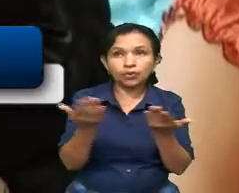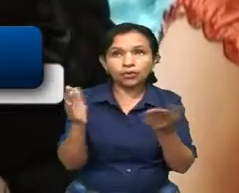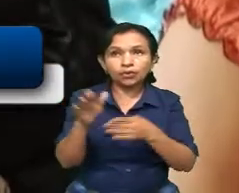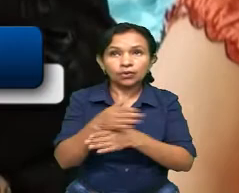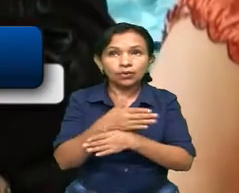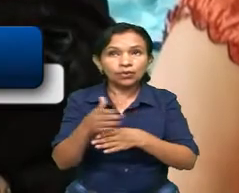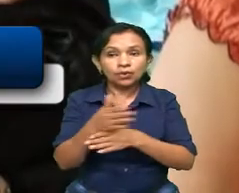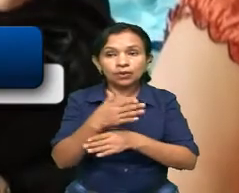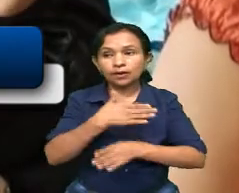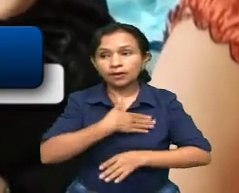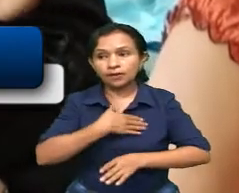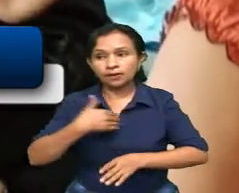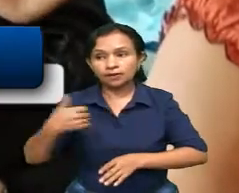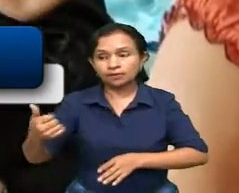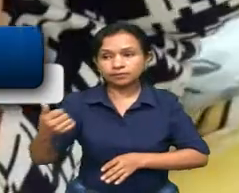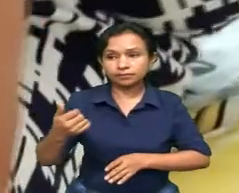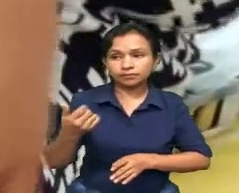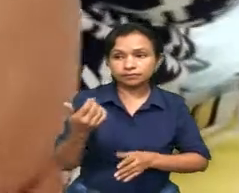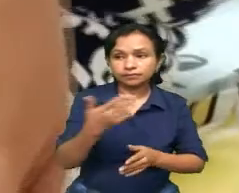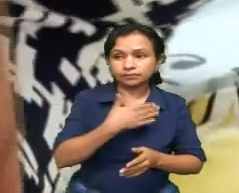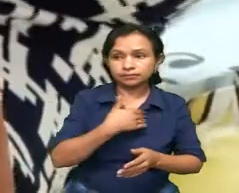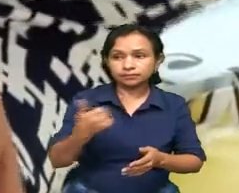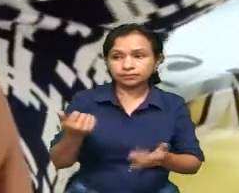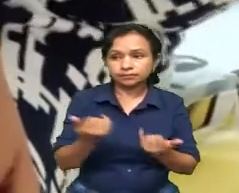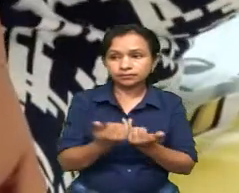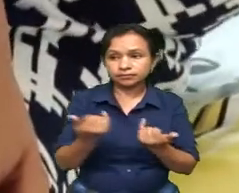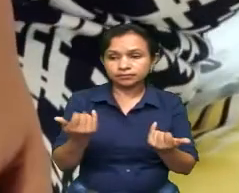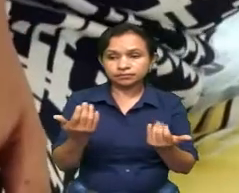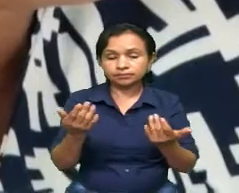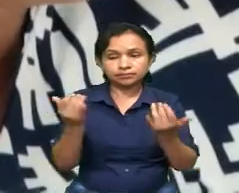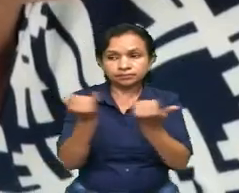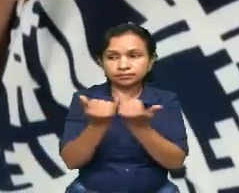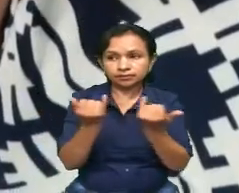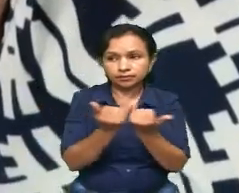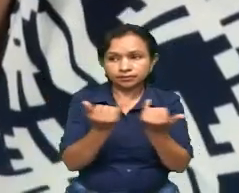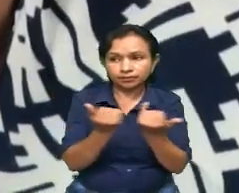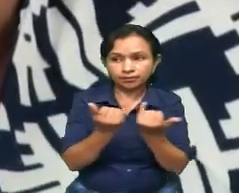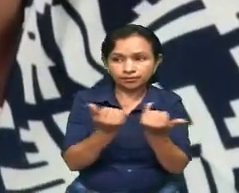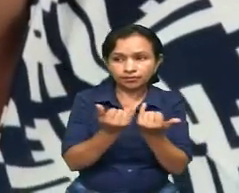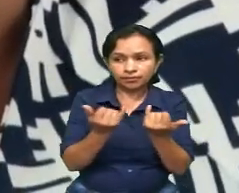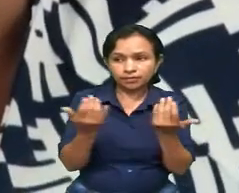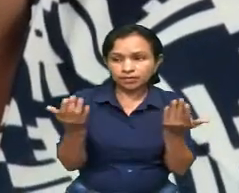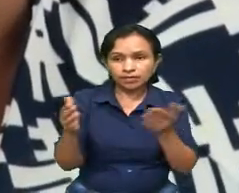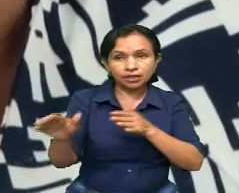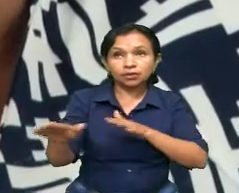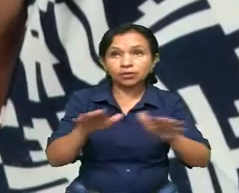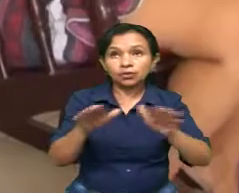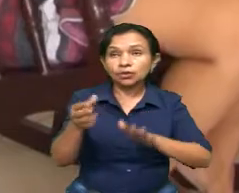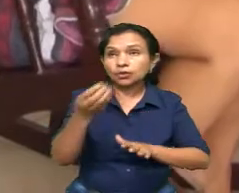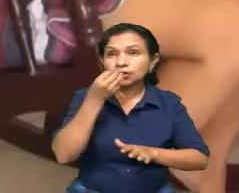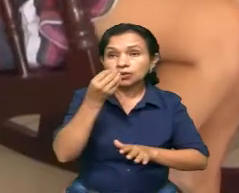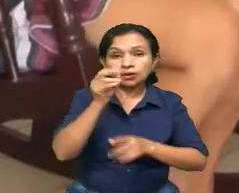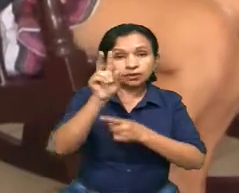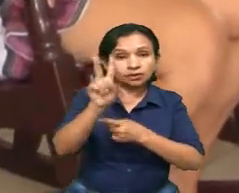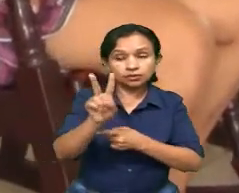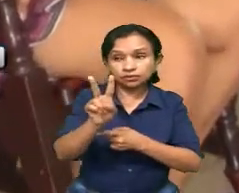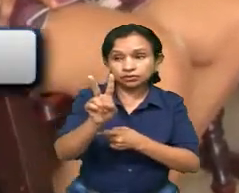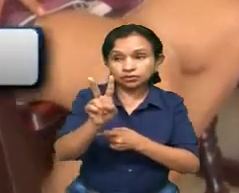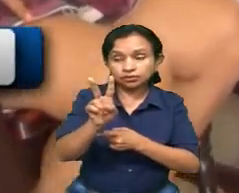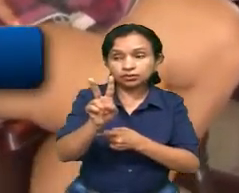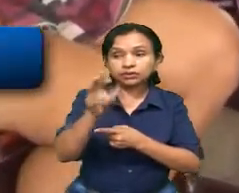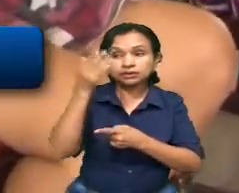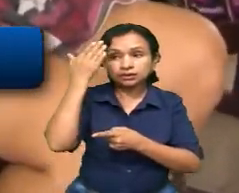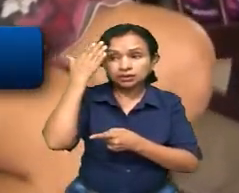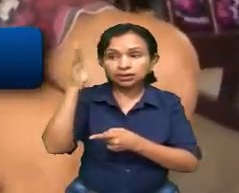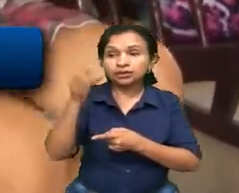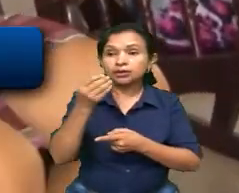que ser mejor? Porque estamos hablando de es igual, tiempo. Igual. Lo que pasa es que no comemos por dos. Tenemos que saber comer, no